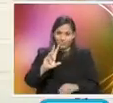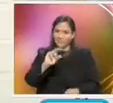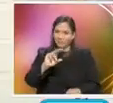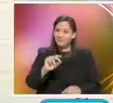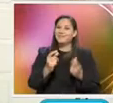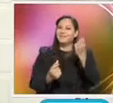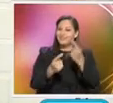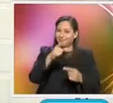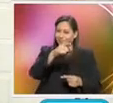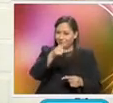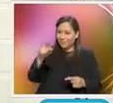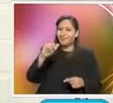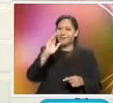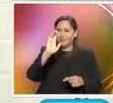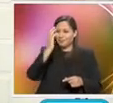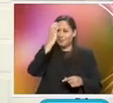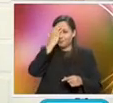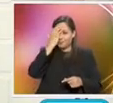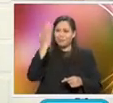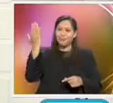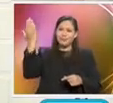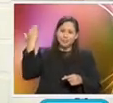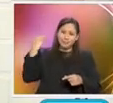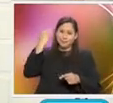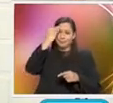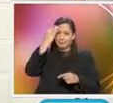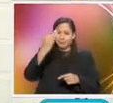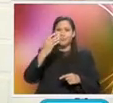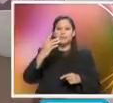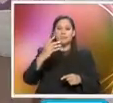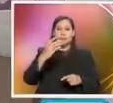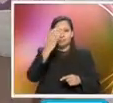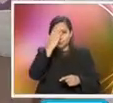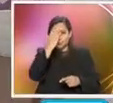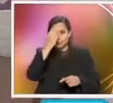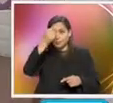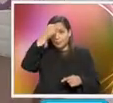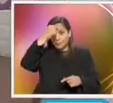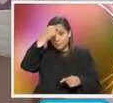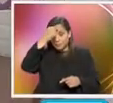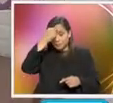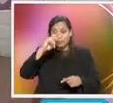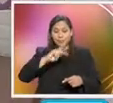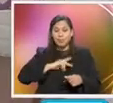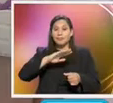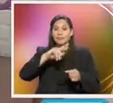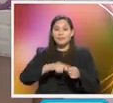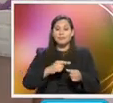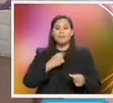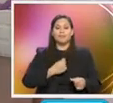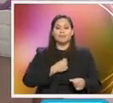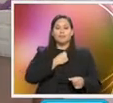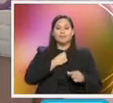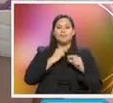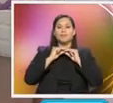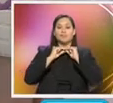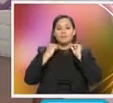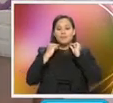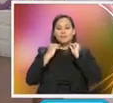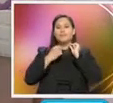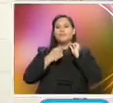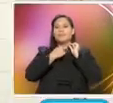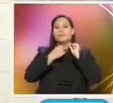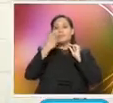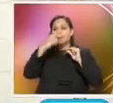ustedes ya ubicarán que desde hace tiempo existen, por ejemplo, chips que puedes instalarle a tu mascota. Para localizarlos. Para